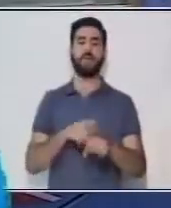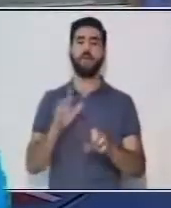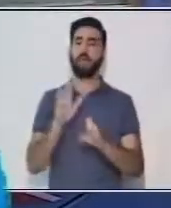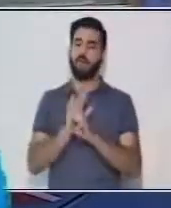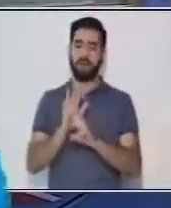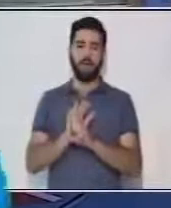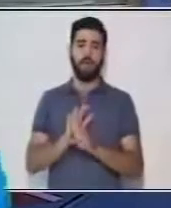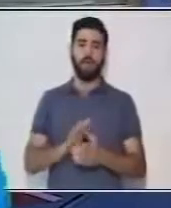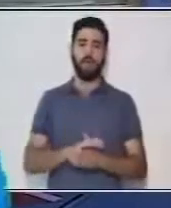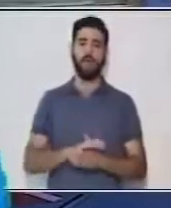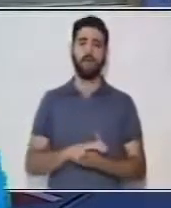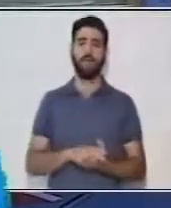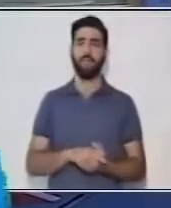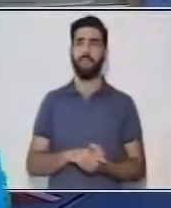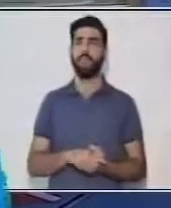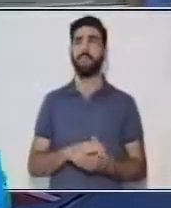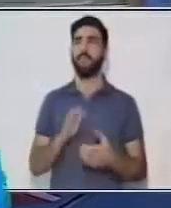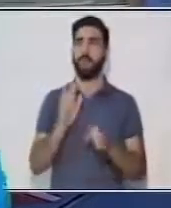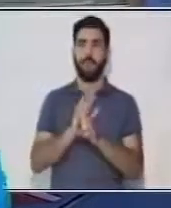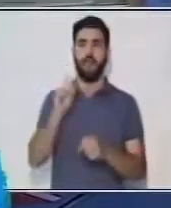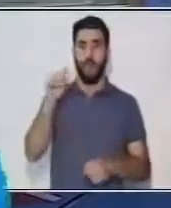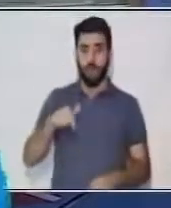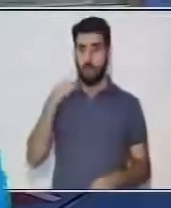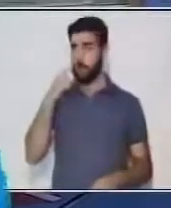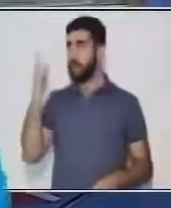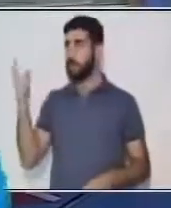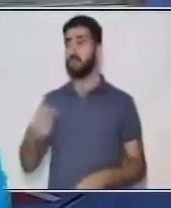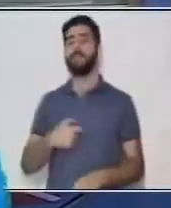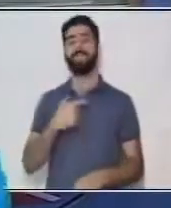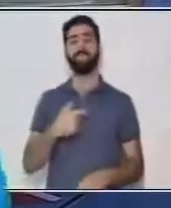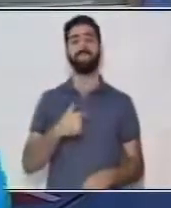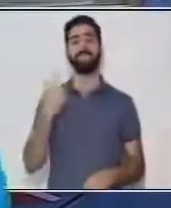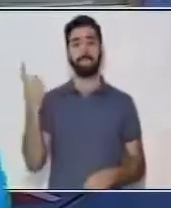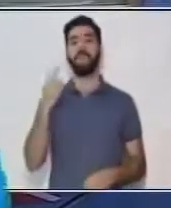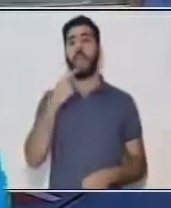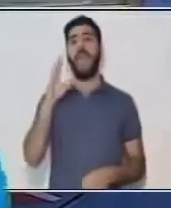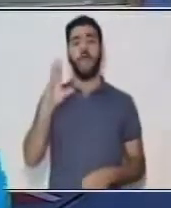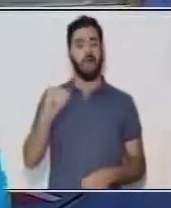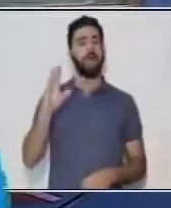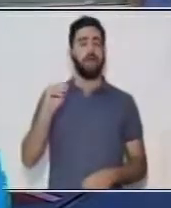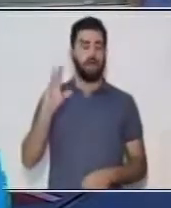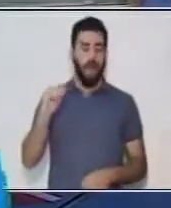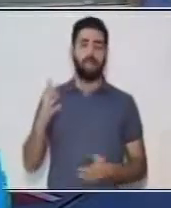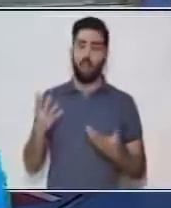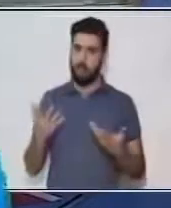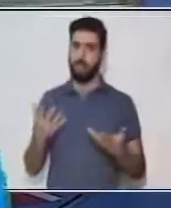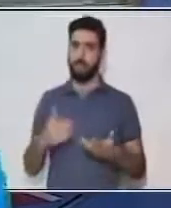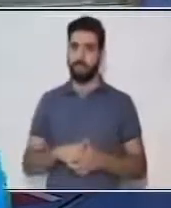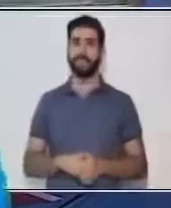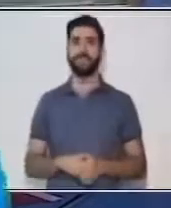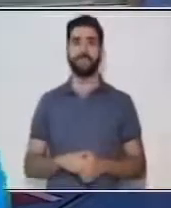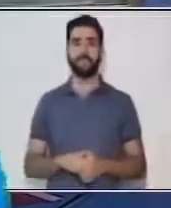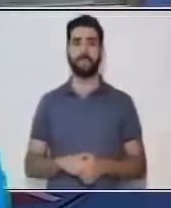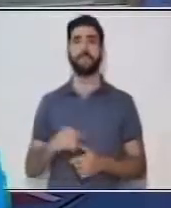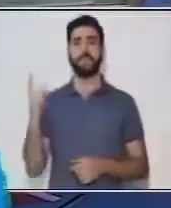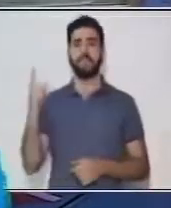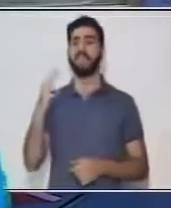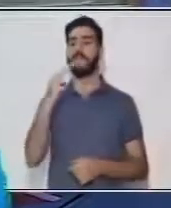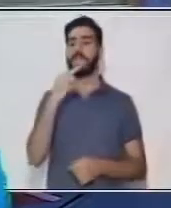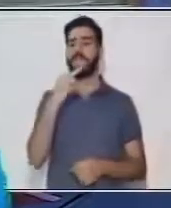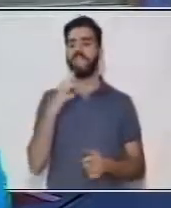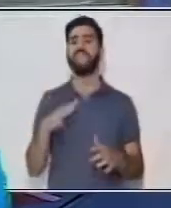ejemplo, yo ahorita estoy hablando, esa es una acción, el maestro está hablando. El verbo en general